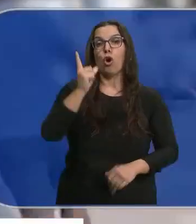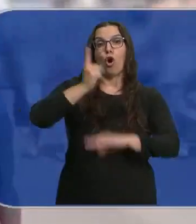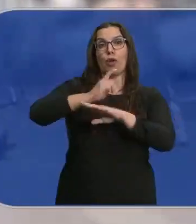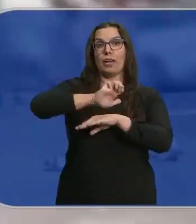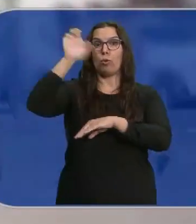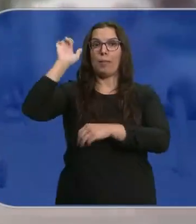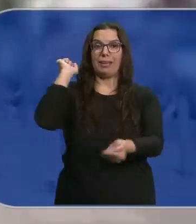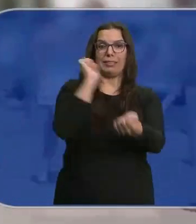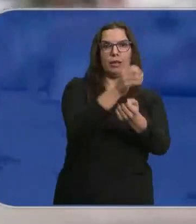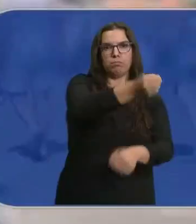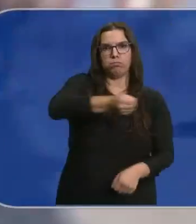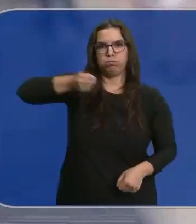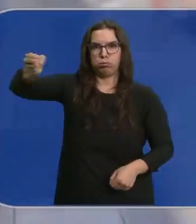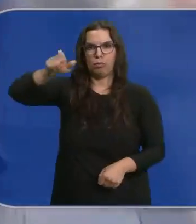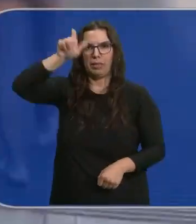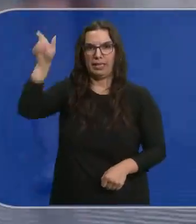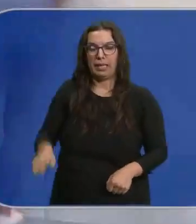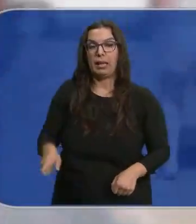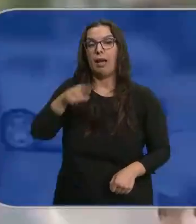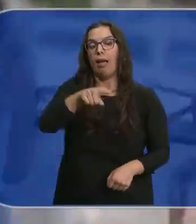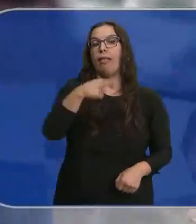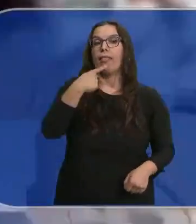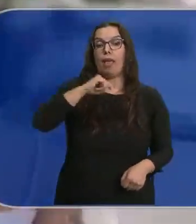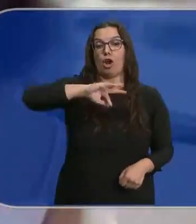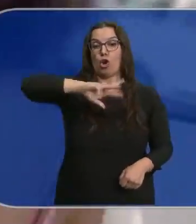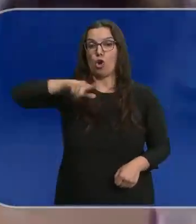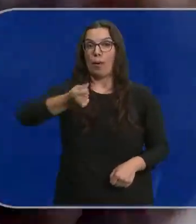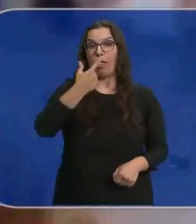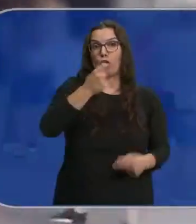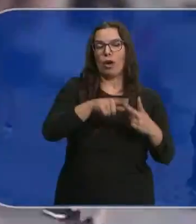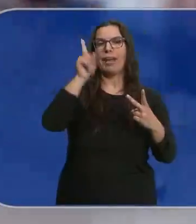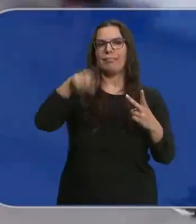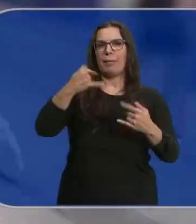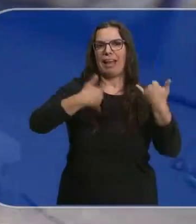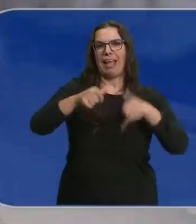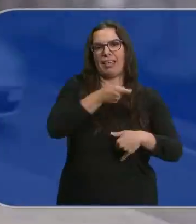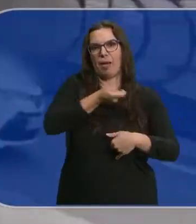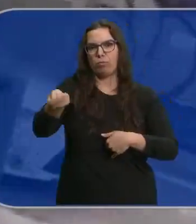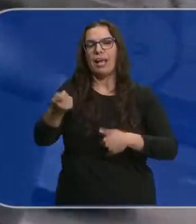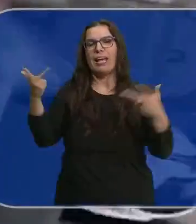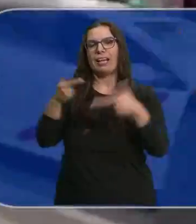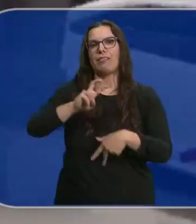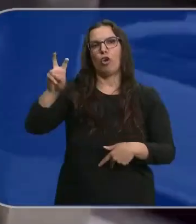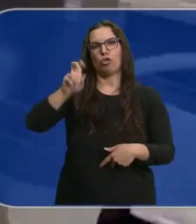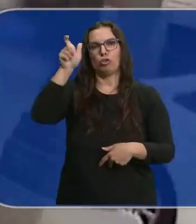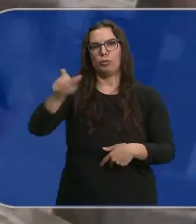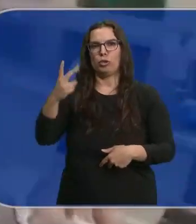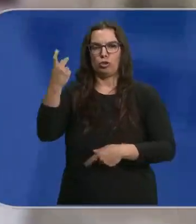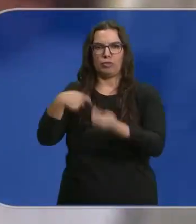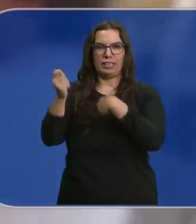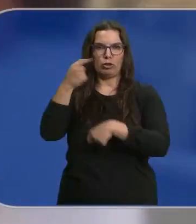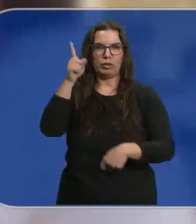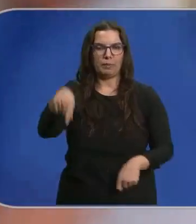de detención y extradición. Está acusado de robar droga y de herir gravemente a dos narcotraficantes.